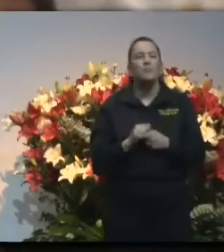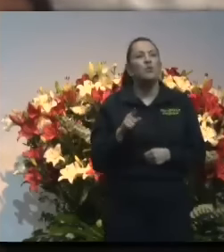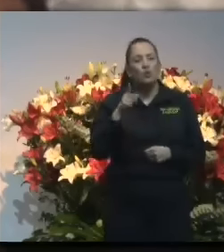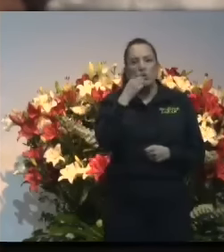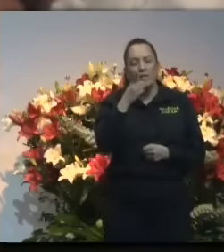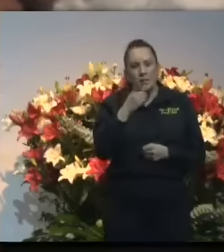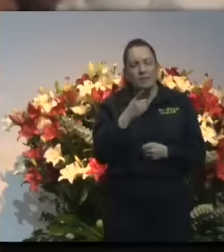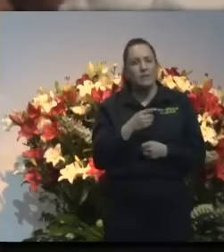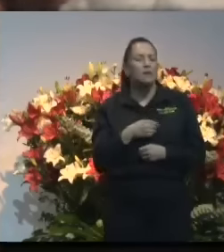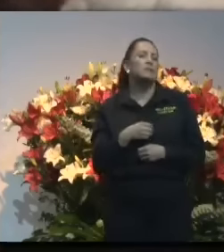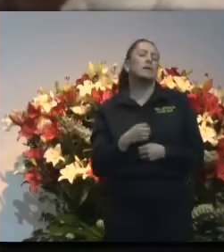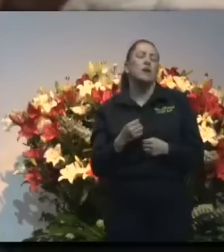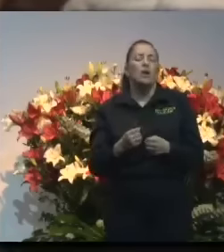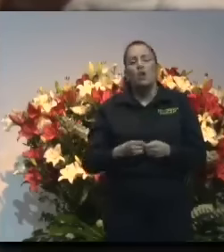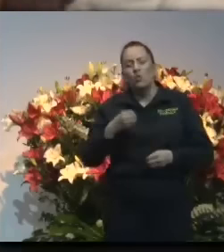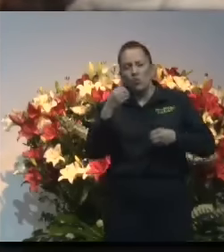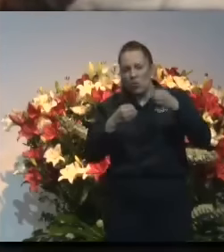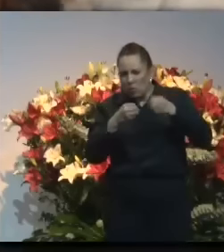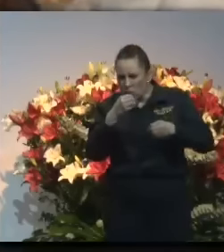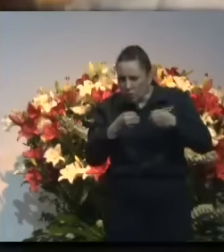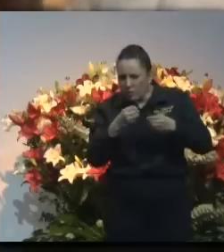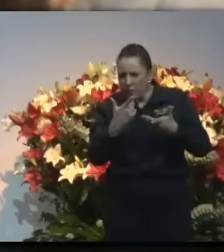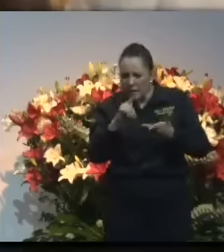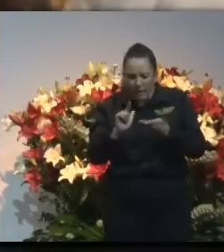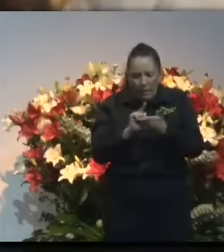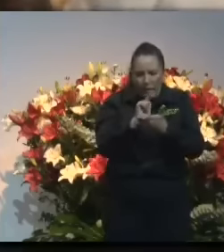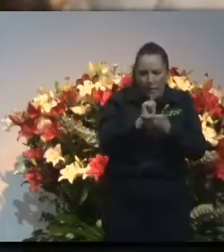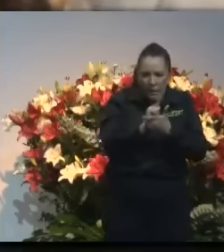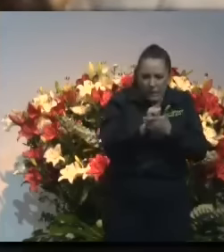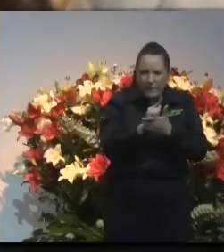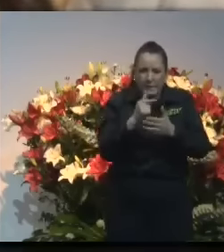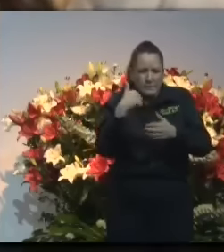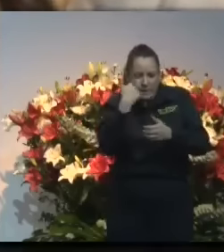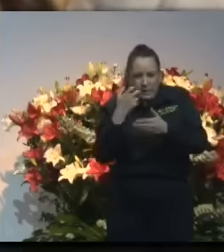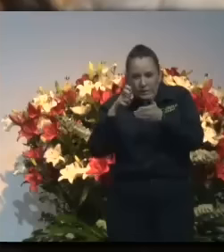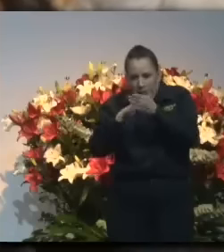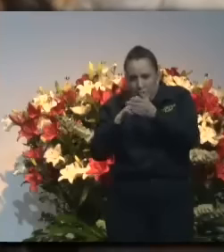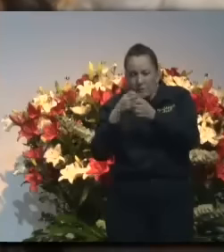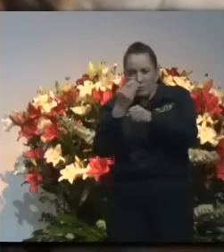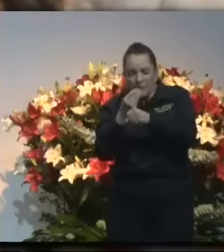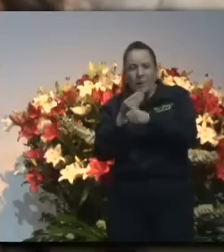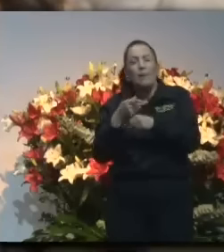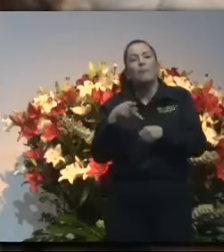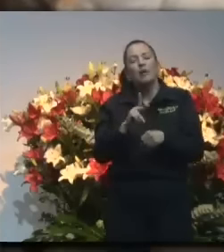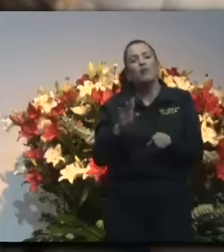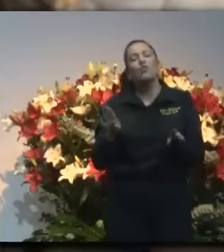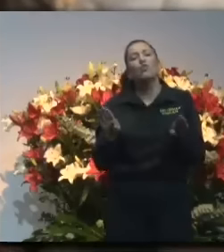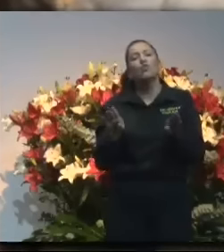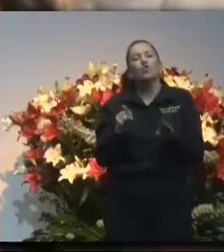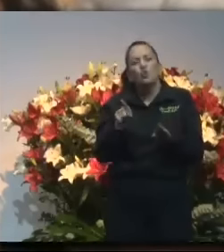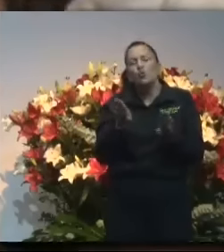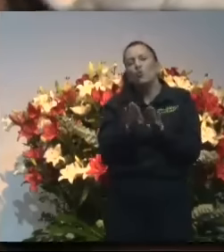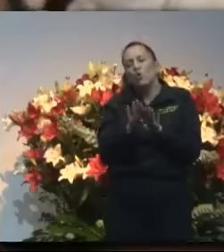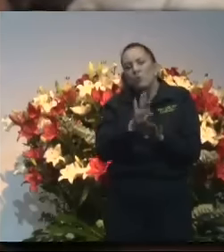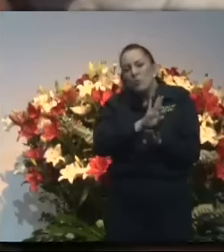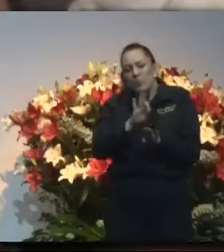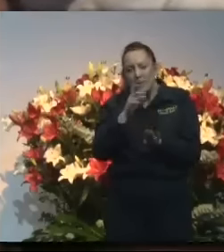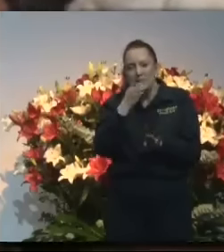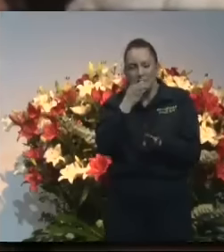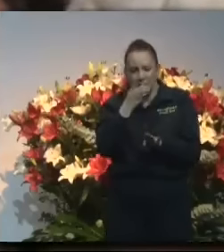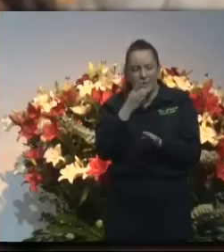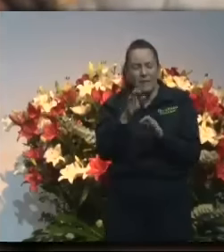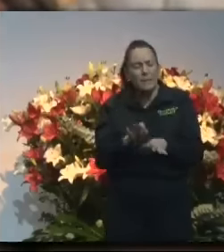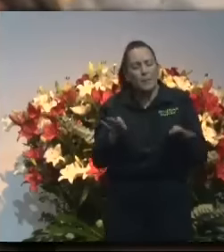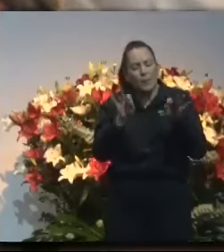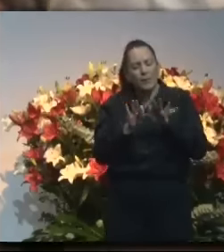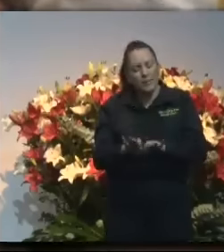al Poder Judicial. ¿Por qué sí decir que en la carrera diplomática puede haber un ascenso por medio de una carrera diplomática